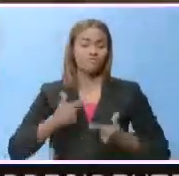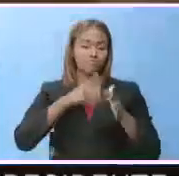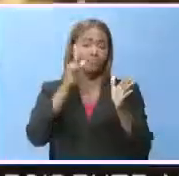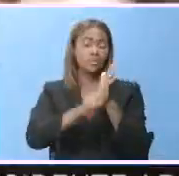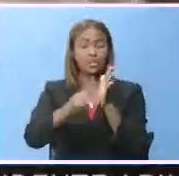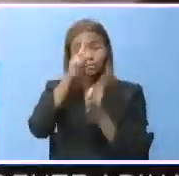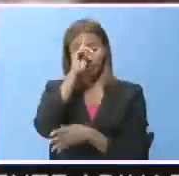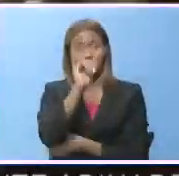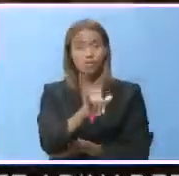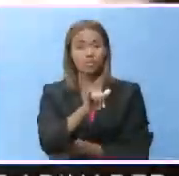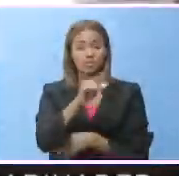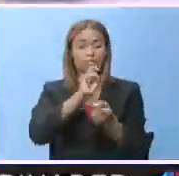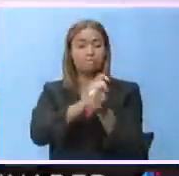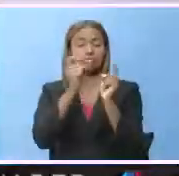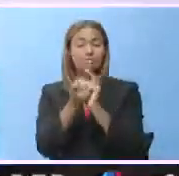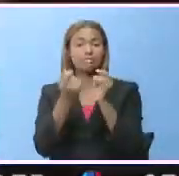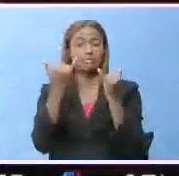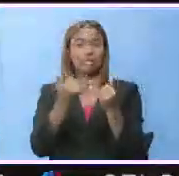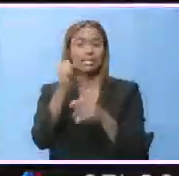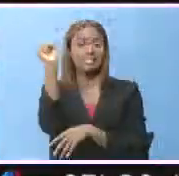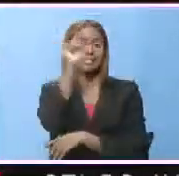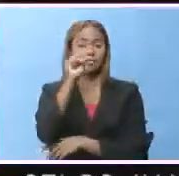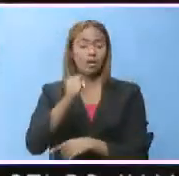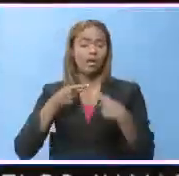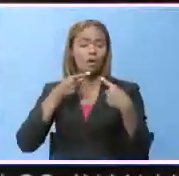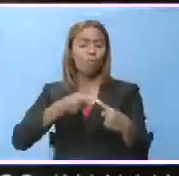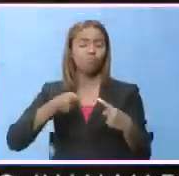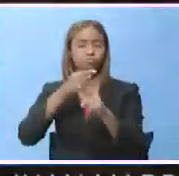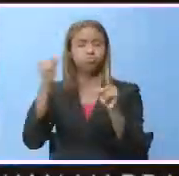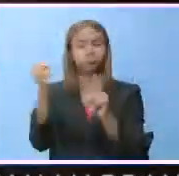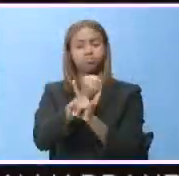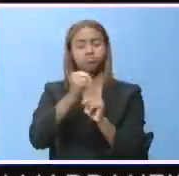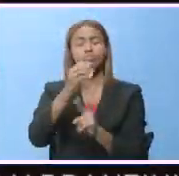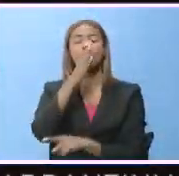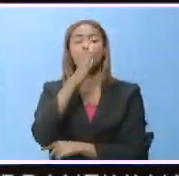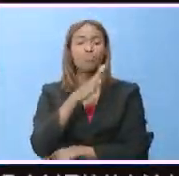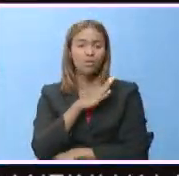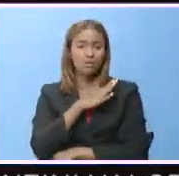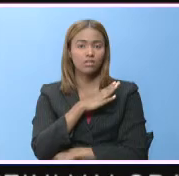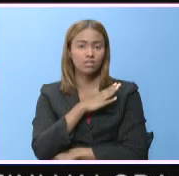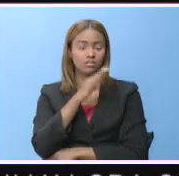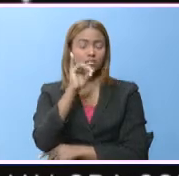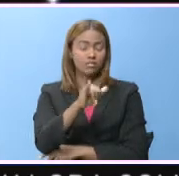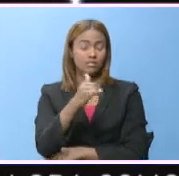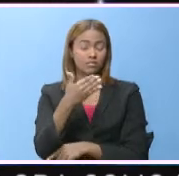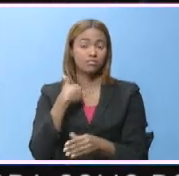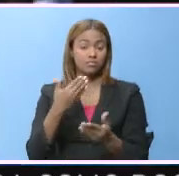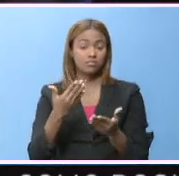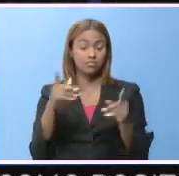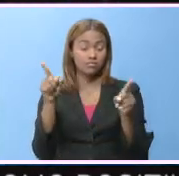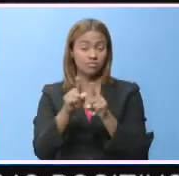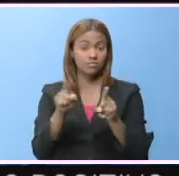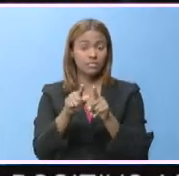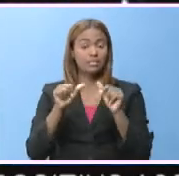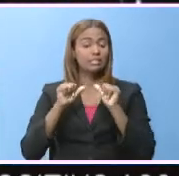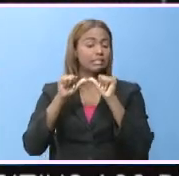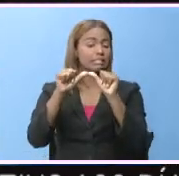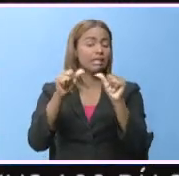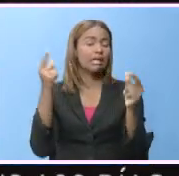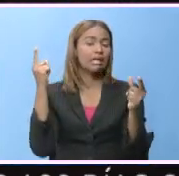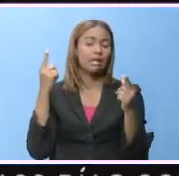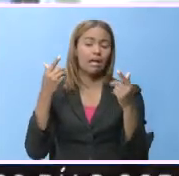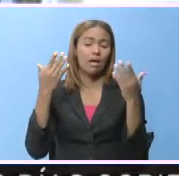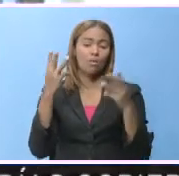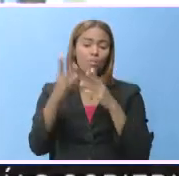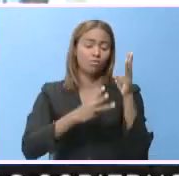ello, convirtiéndose en un símbolo de la lucha contra la violencia femenina, un flagelo que, sin embargo, sigue desangrando